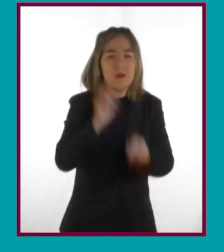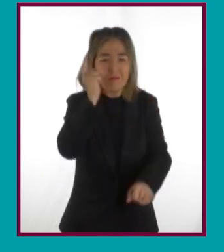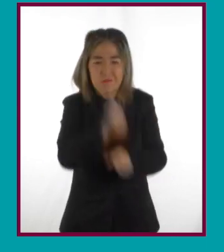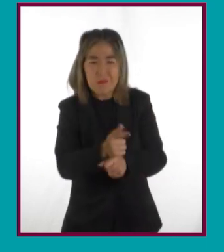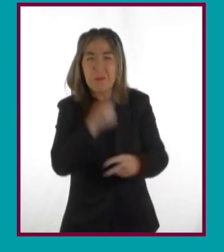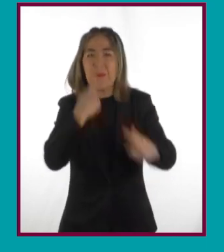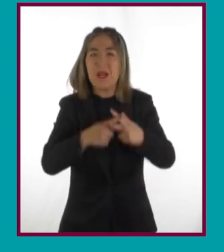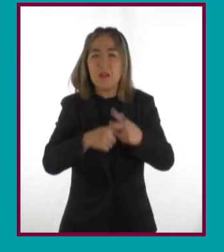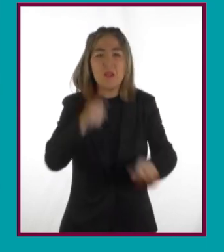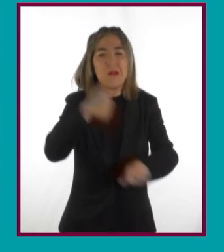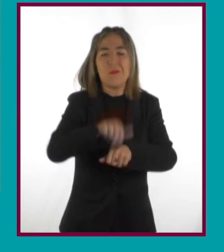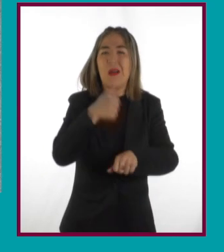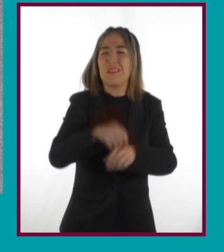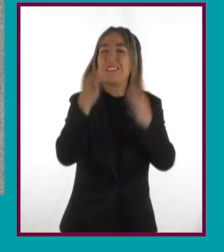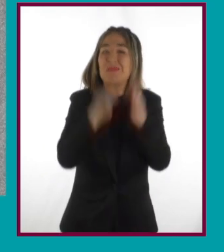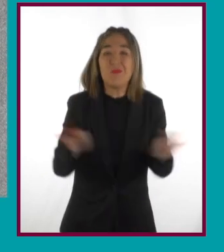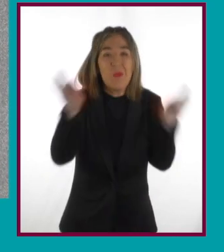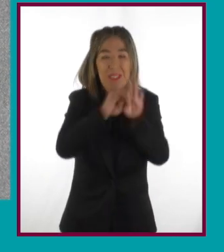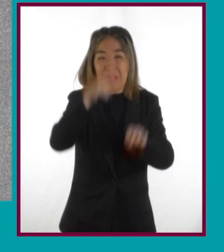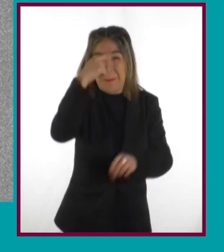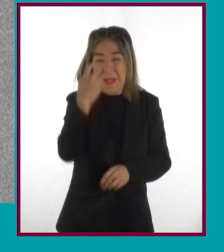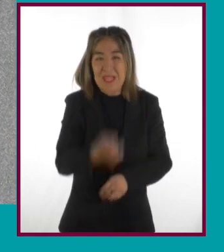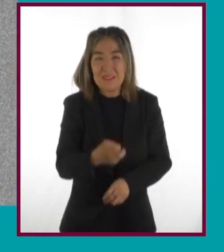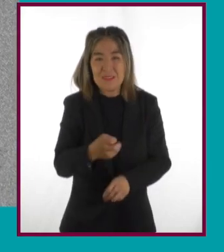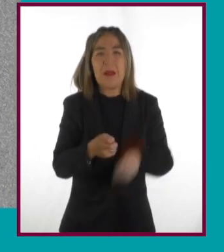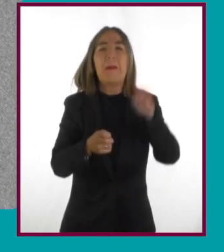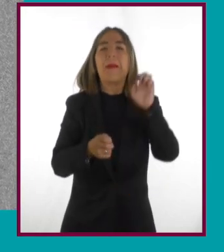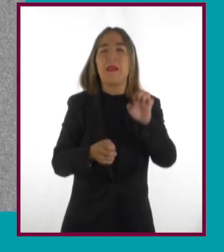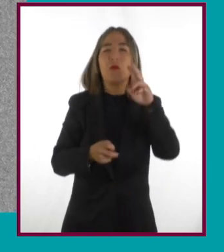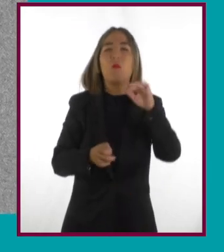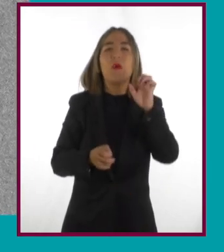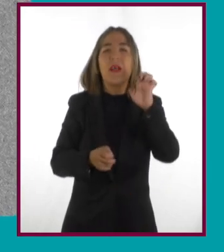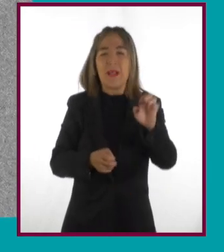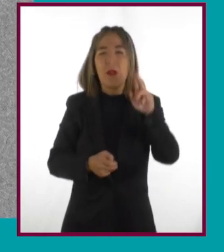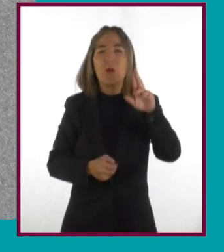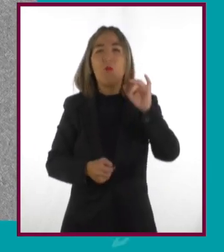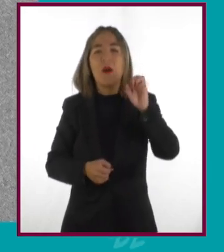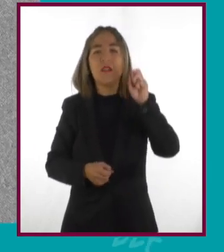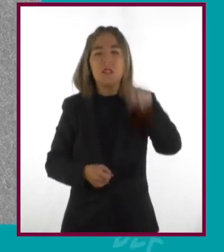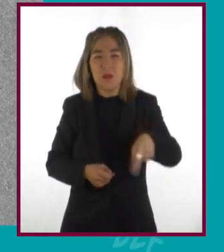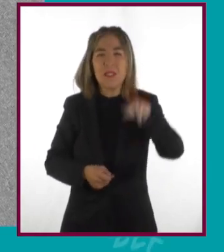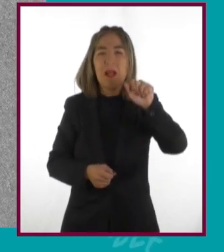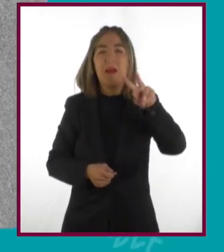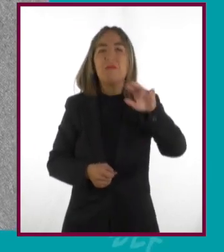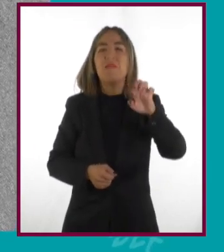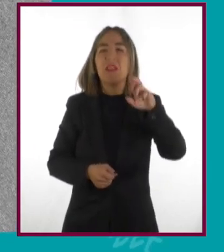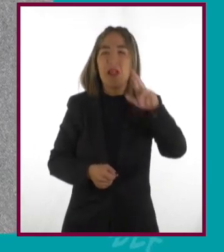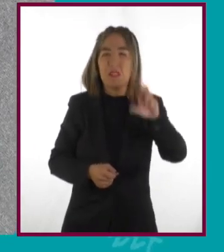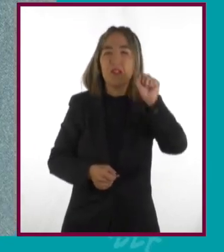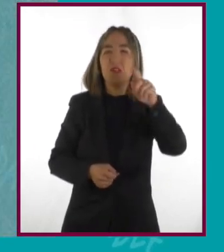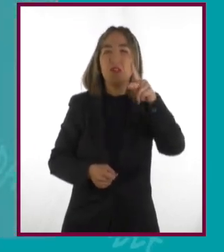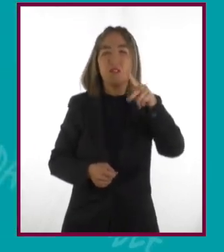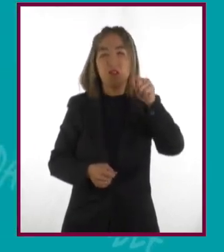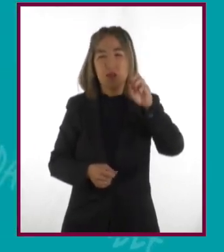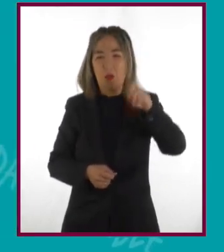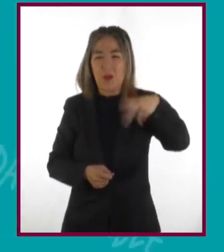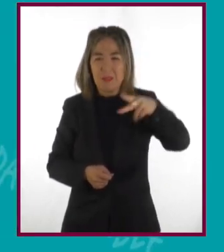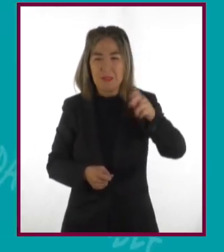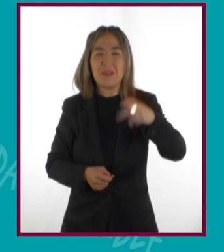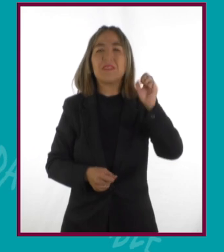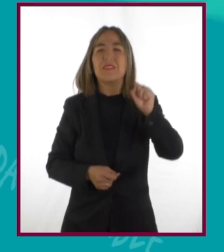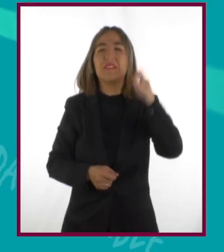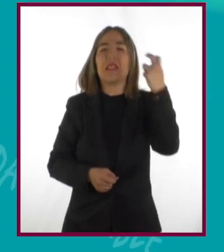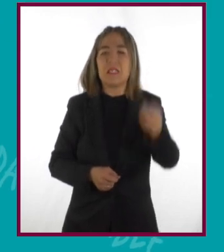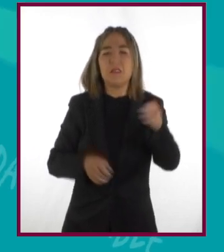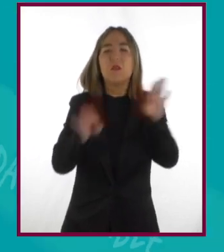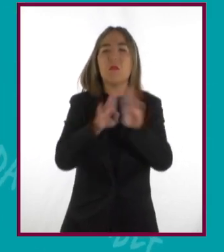primera derivada matemática rigurosa de estas ecuaciones, bautizadas como las ecuaciones de Navier-Stokes. Las